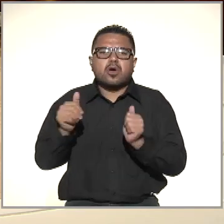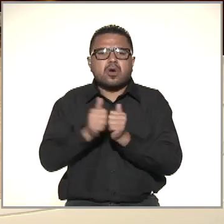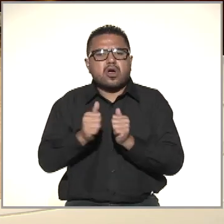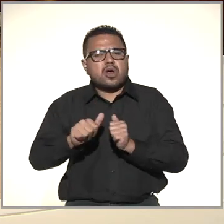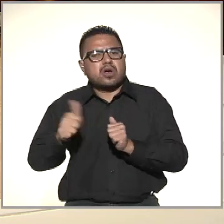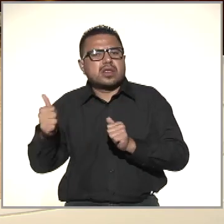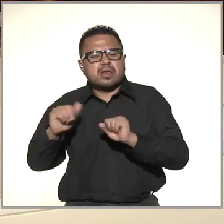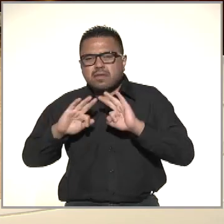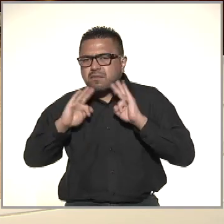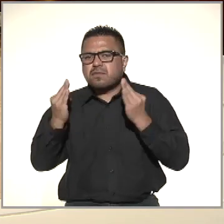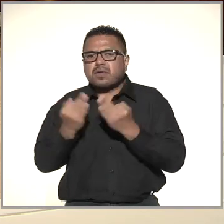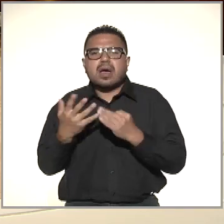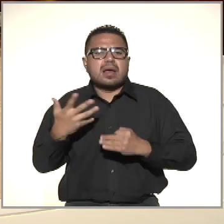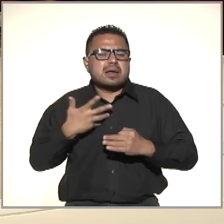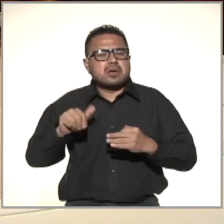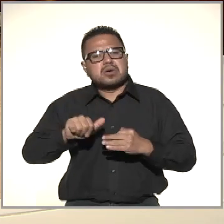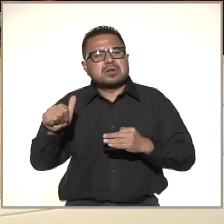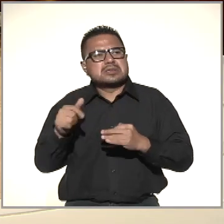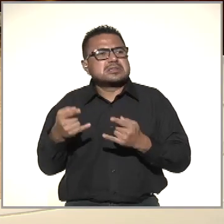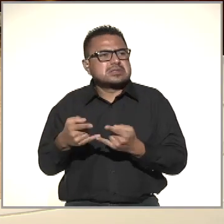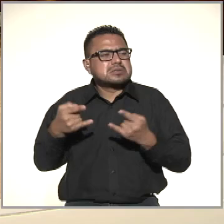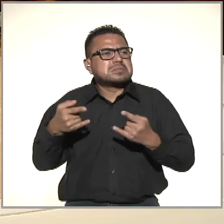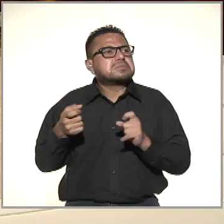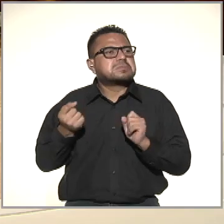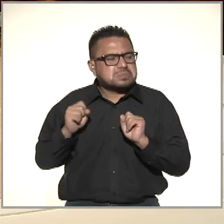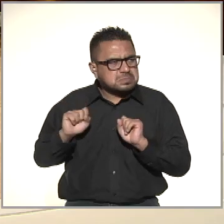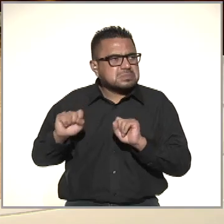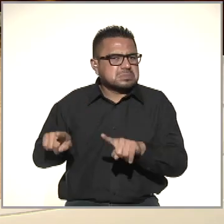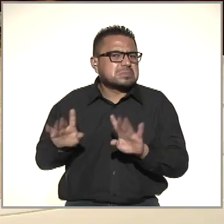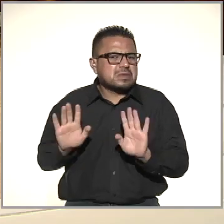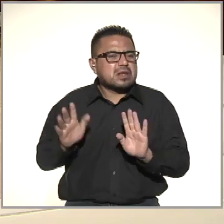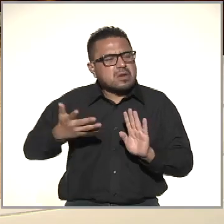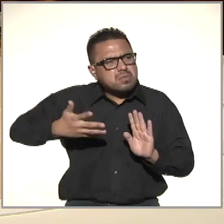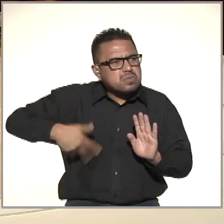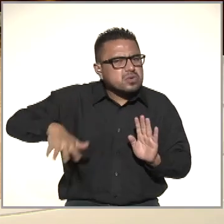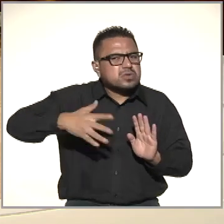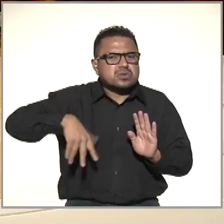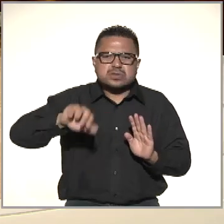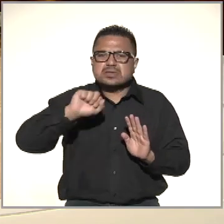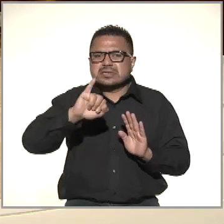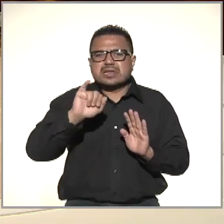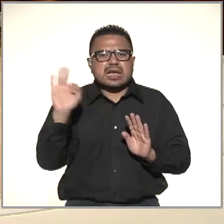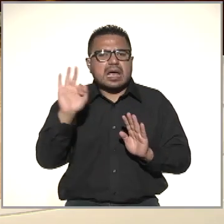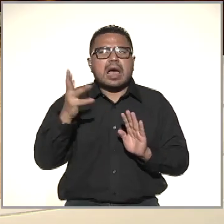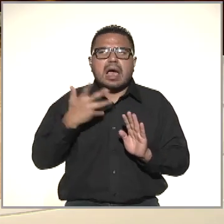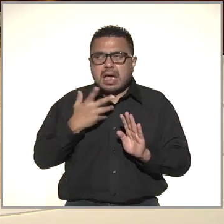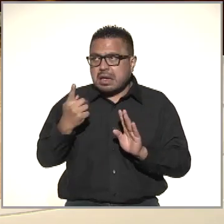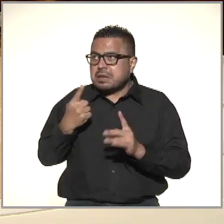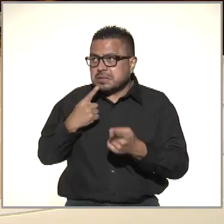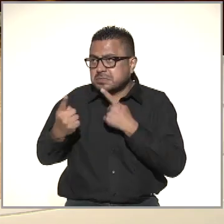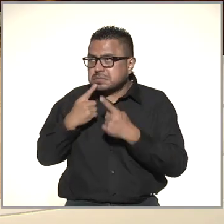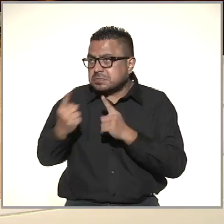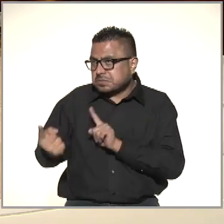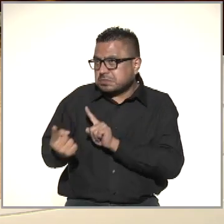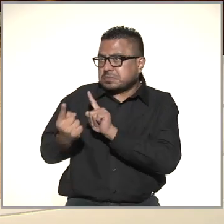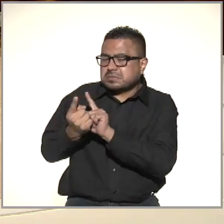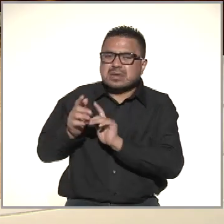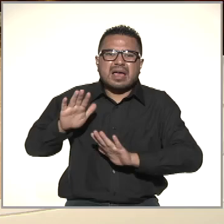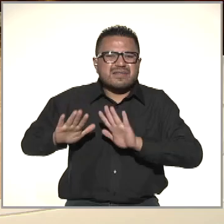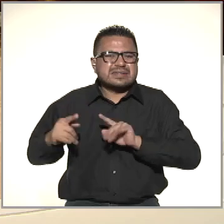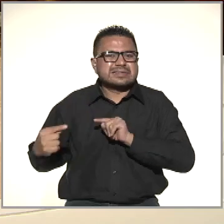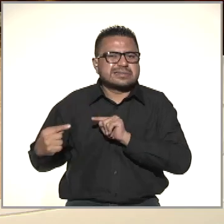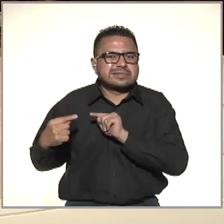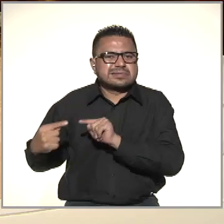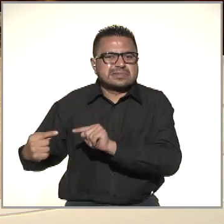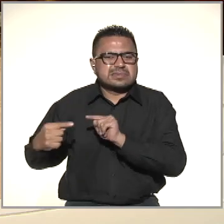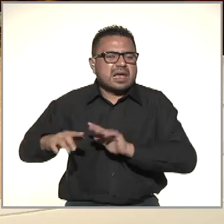otra formación y tienen otras historias también, ¿no? Y entonces buscar si hay alguna apertura, porque a veces es una pelea campal y